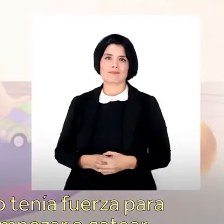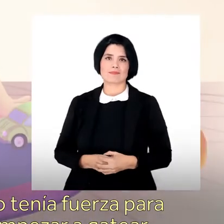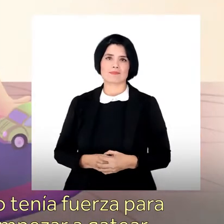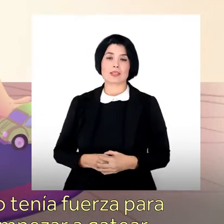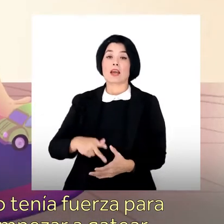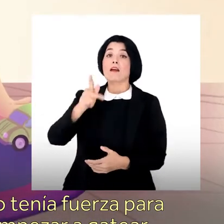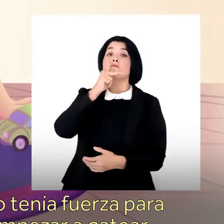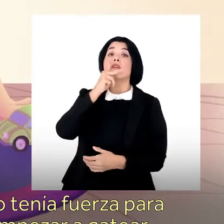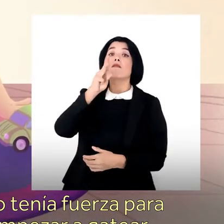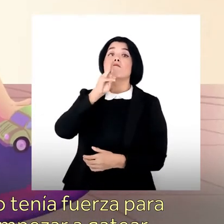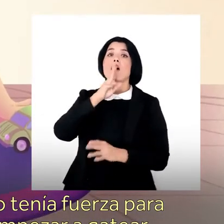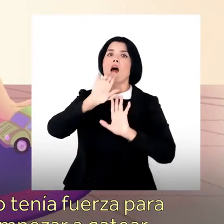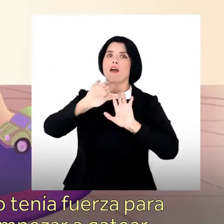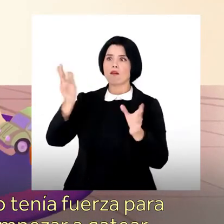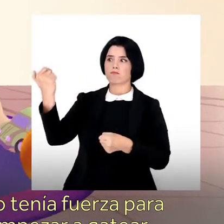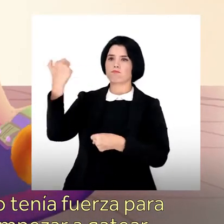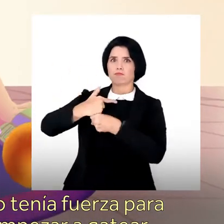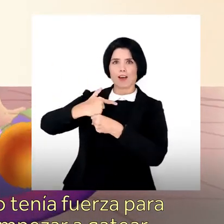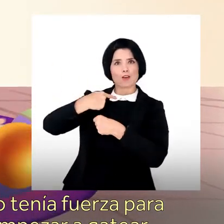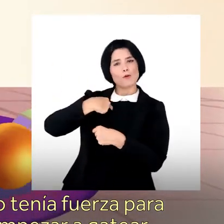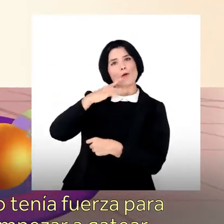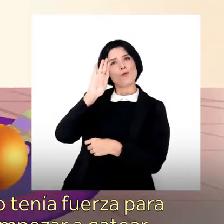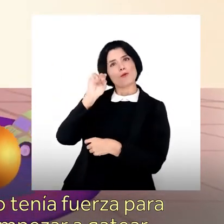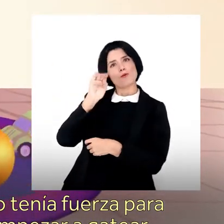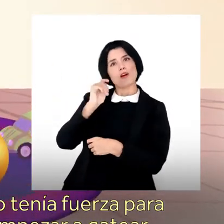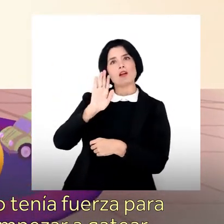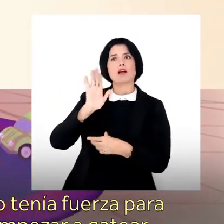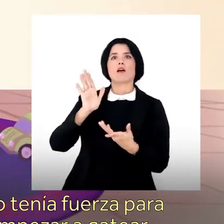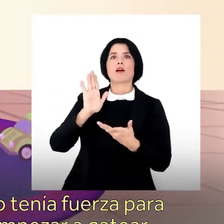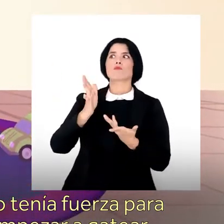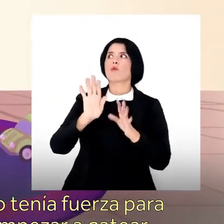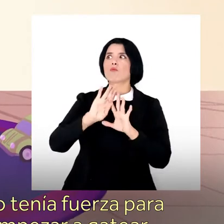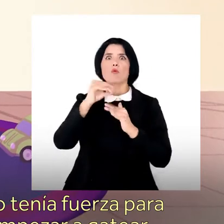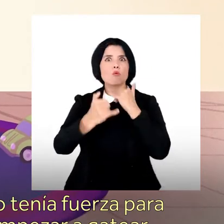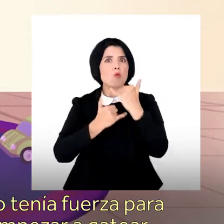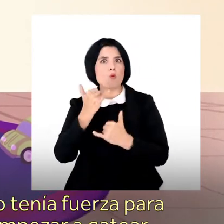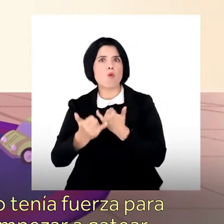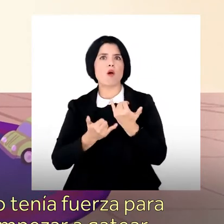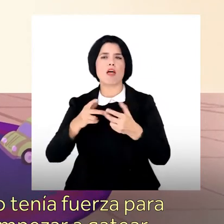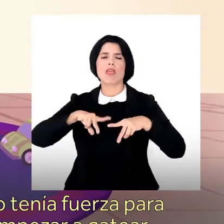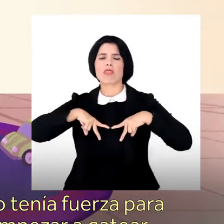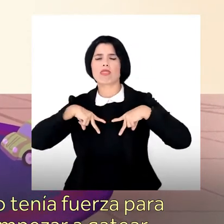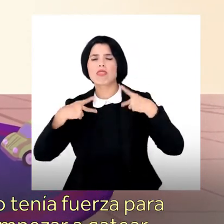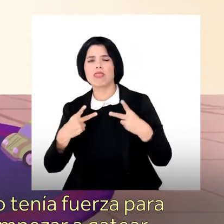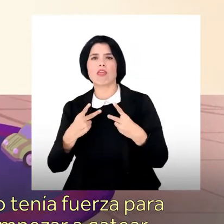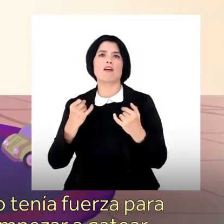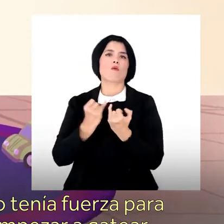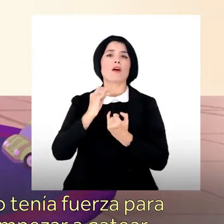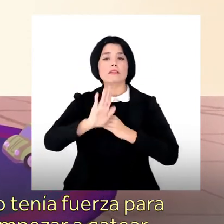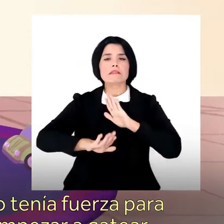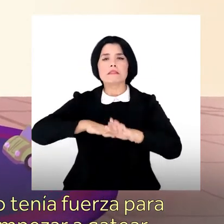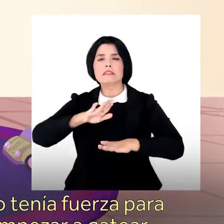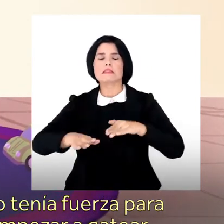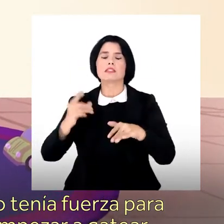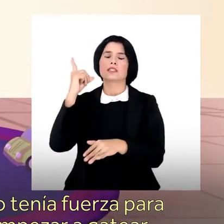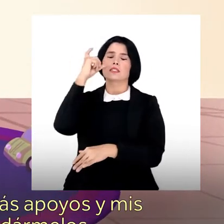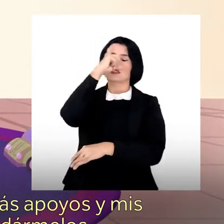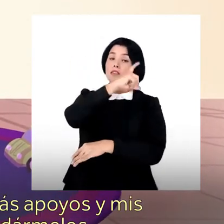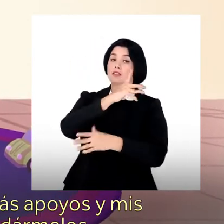Mis papás notaron que cuando era bebé no tenía fuerzas para tomar mis juguetes y me costó trabajo empezar a gatear.